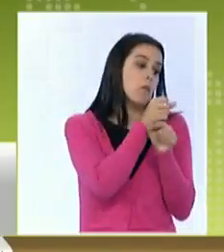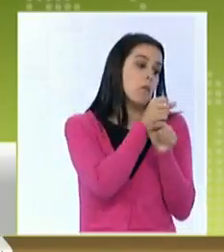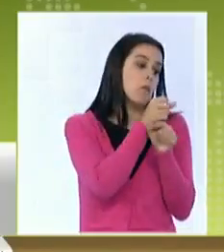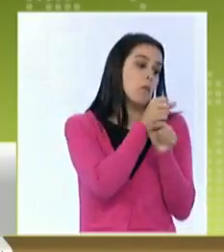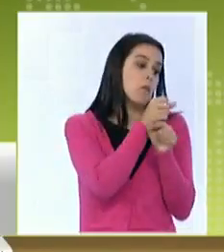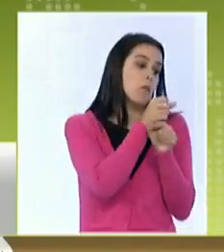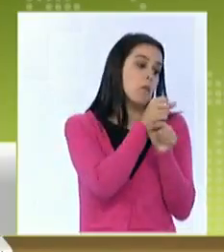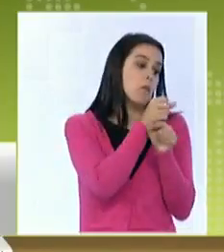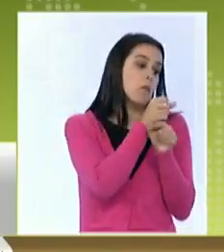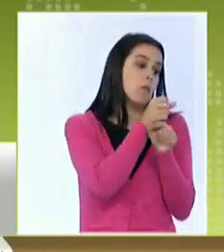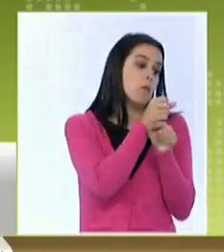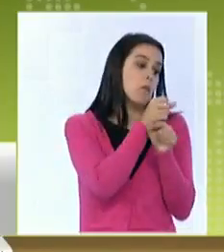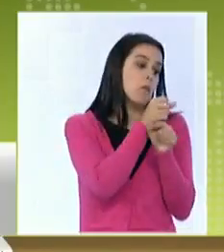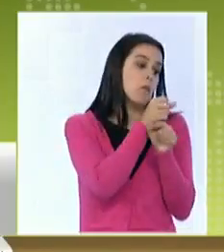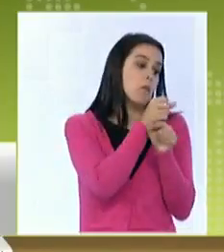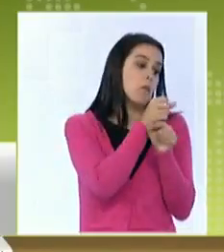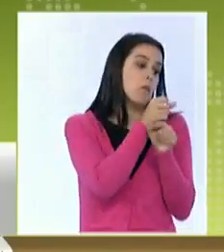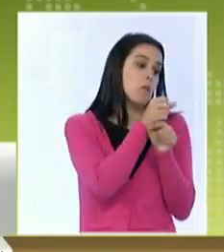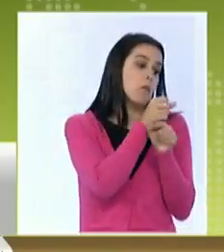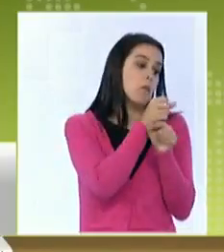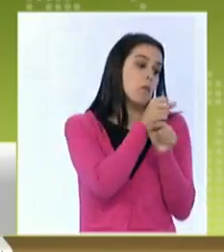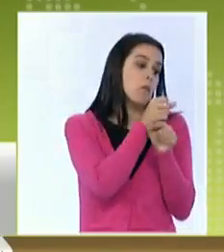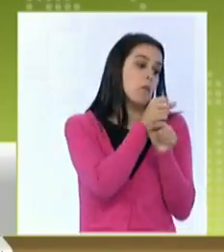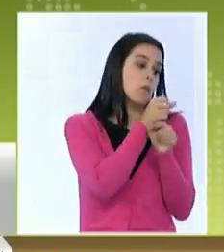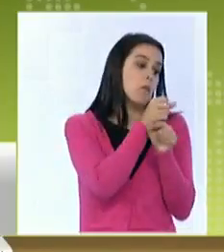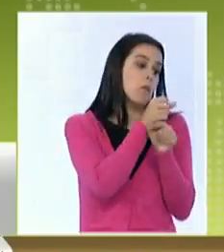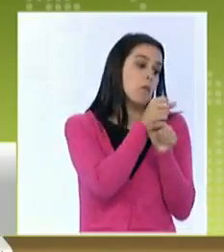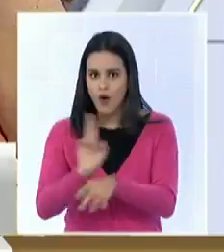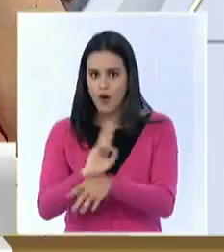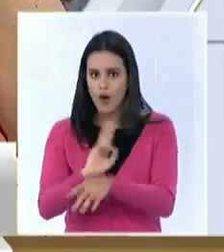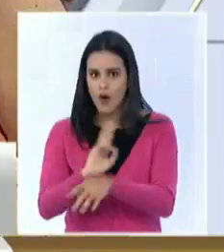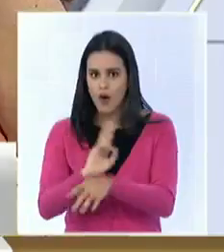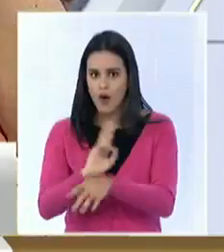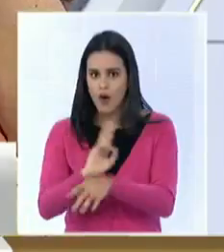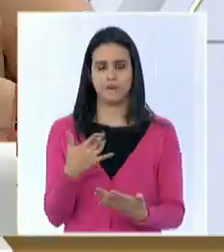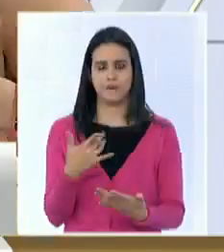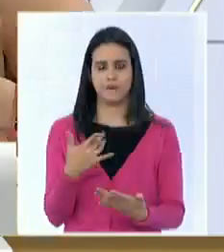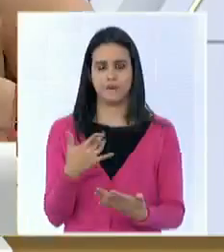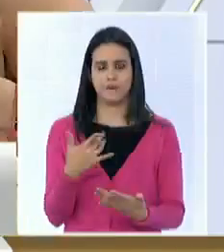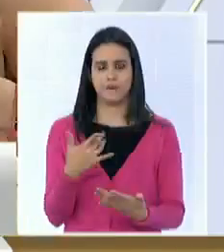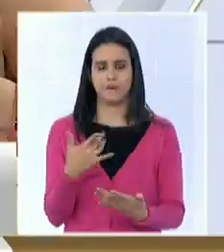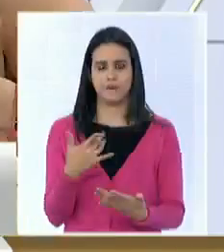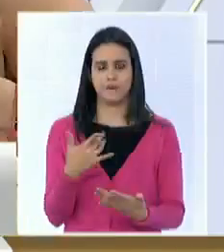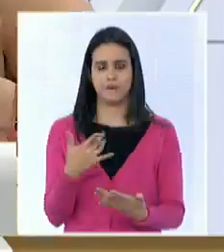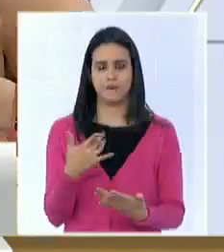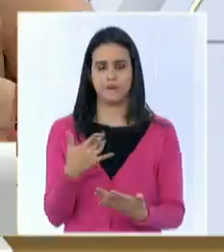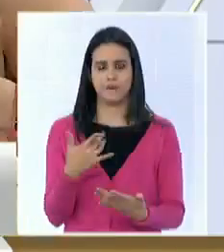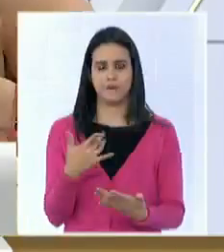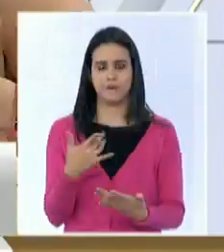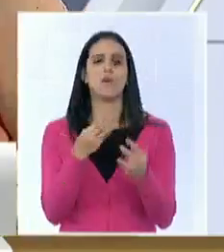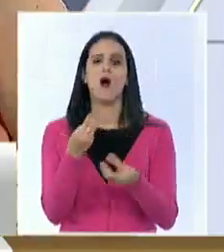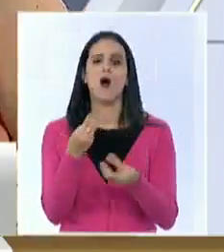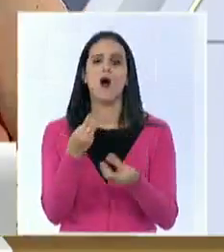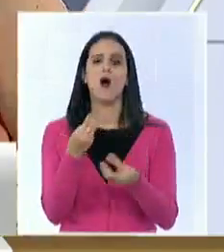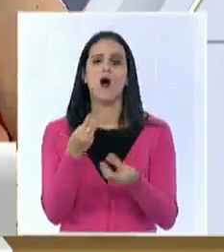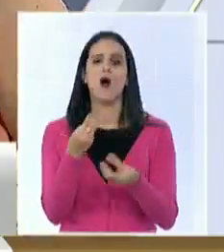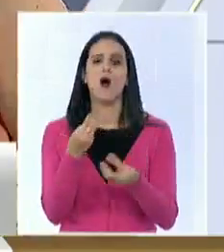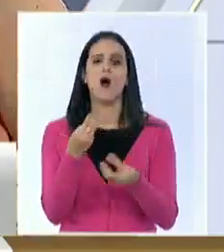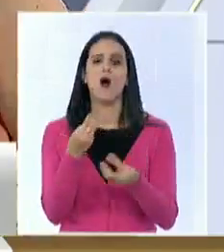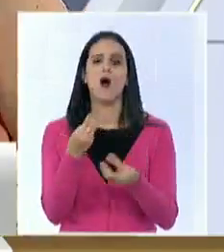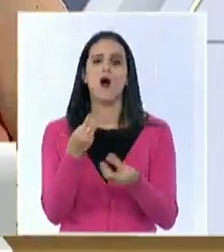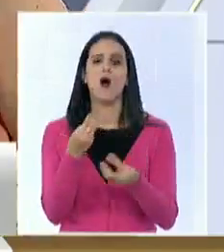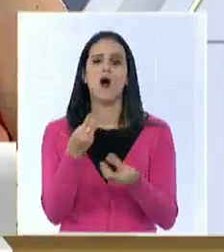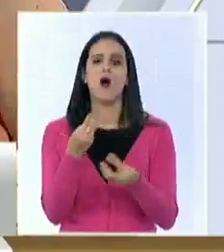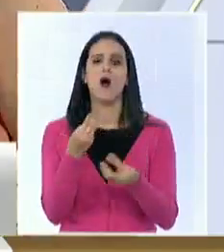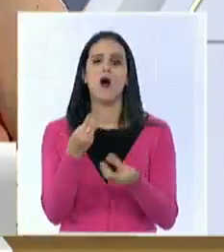El congelar debe ocurrir rápidamente. ¿Sí? La mejor manera de congelar es congelar rápido. Entonces usted